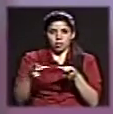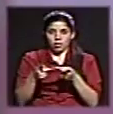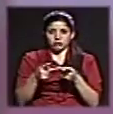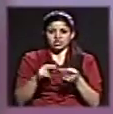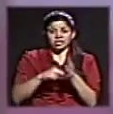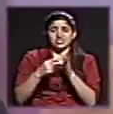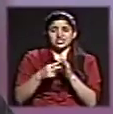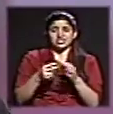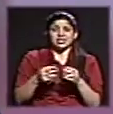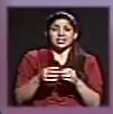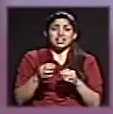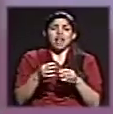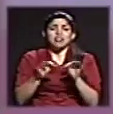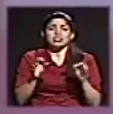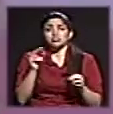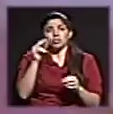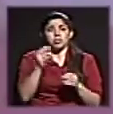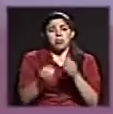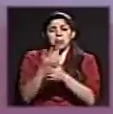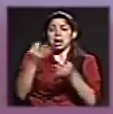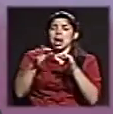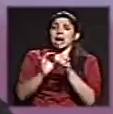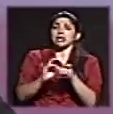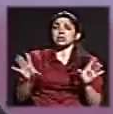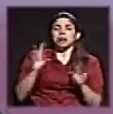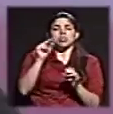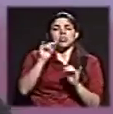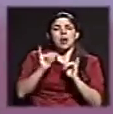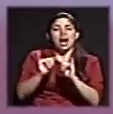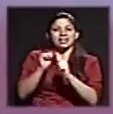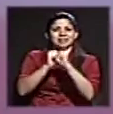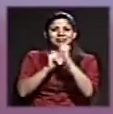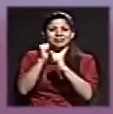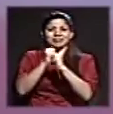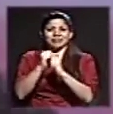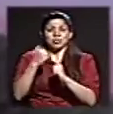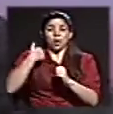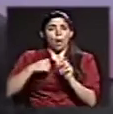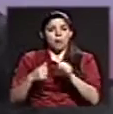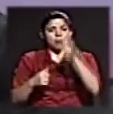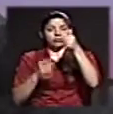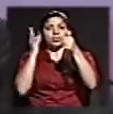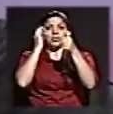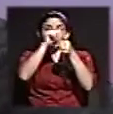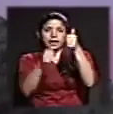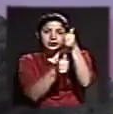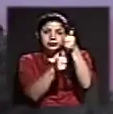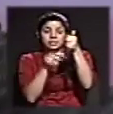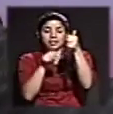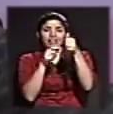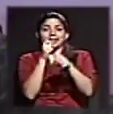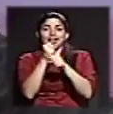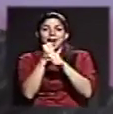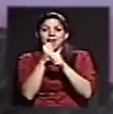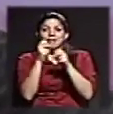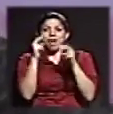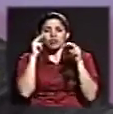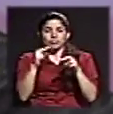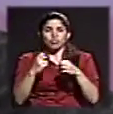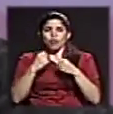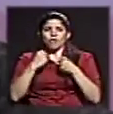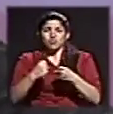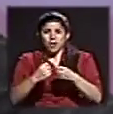porque sea algo que sale de la nada, sino porque hay una construcción. El hombre va primero, la mujer va detrás, y además tiene que ir haciendo un trabajo muy visible, muy